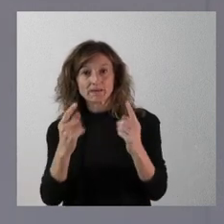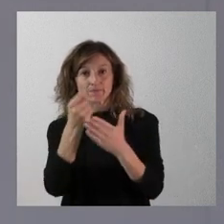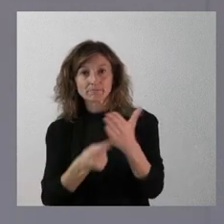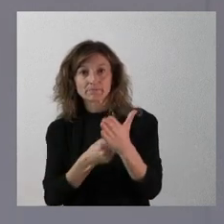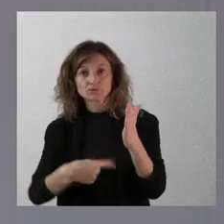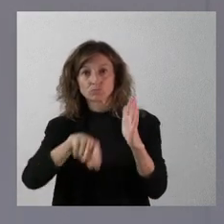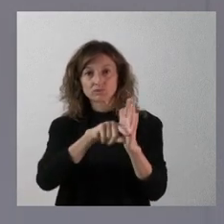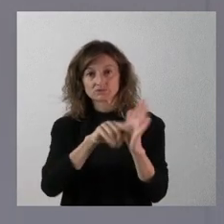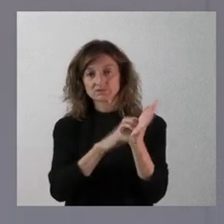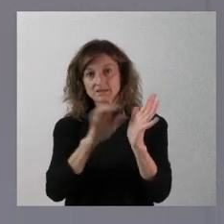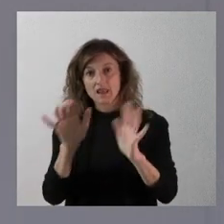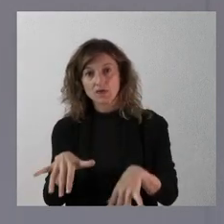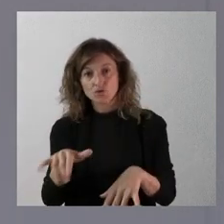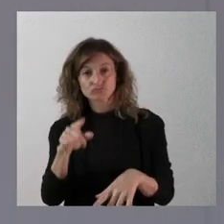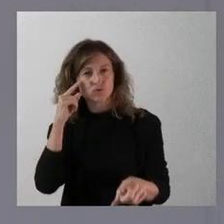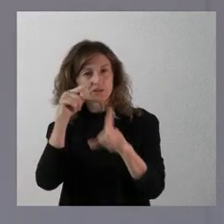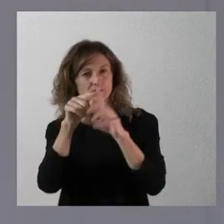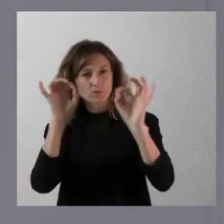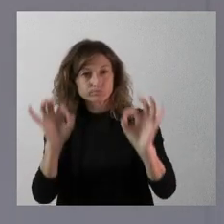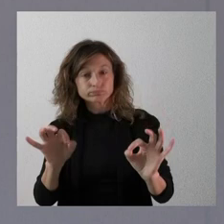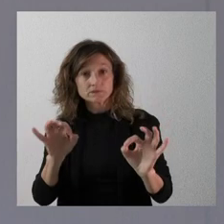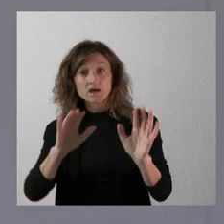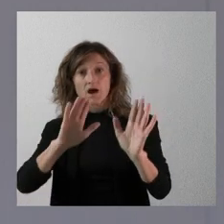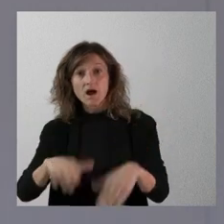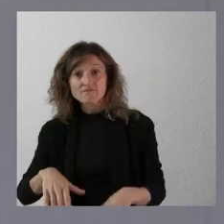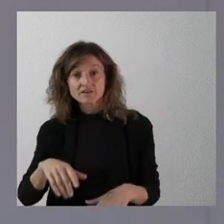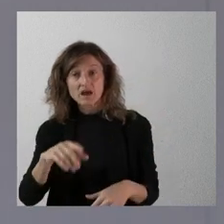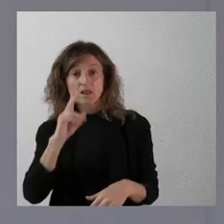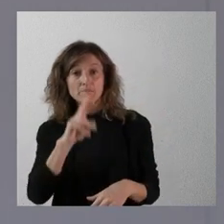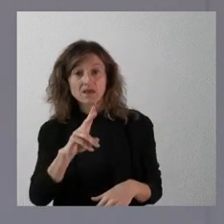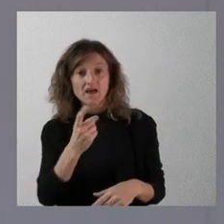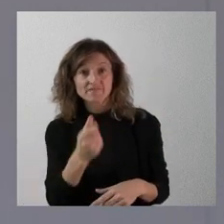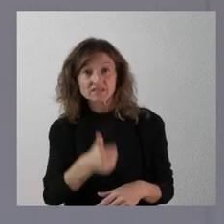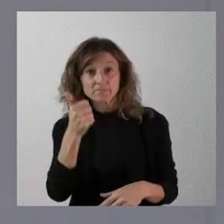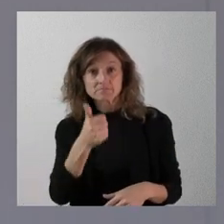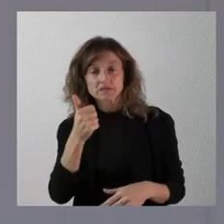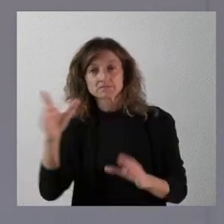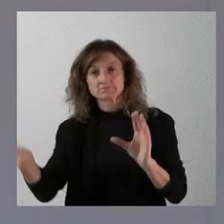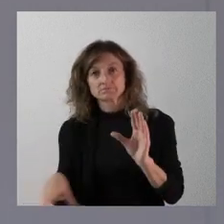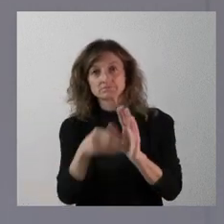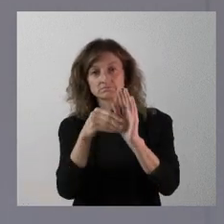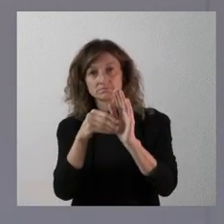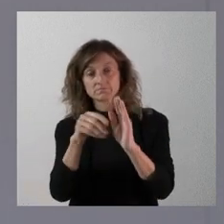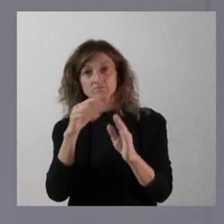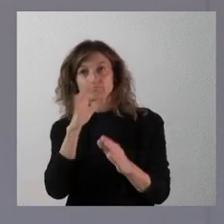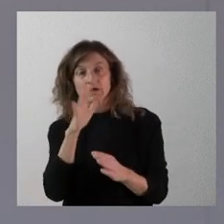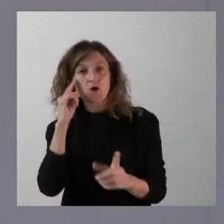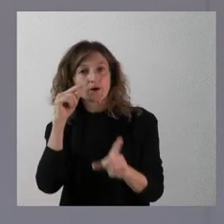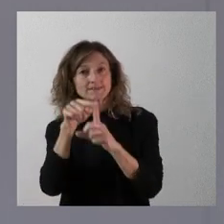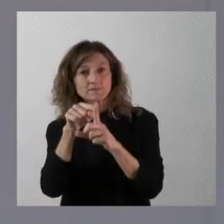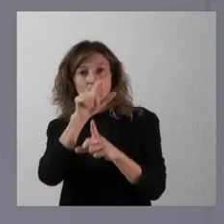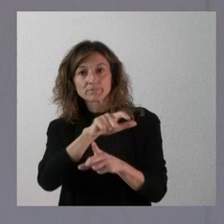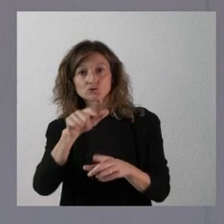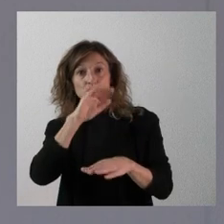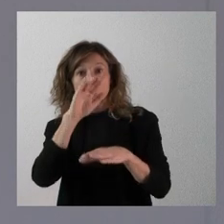de la comunidad tiene esta finalidad si finalmente fuera preciso una cantidad superior la incorporaríamos para dotarlo con el objetivo de que nadie